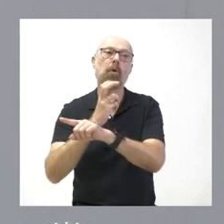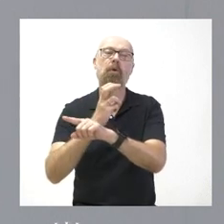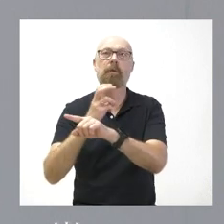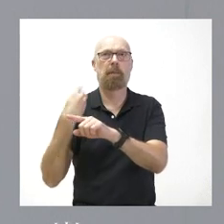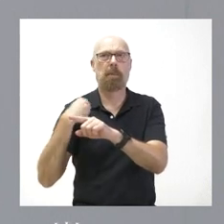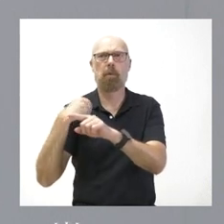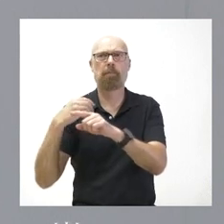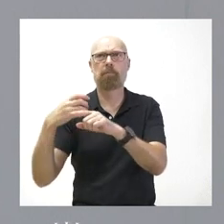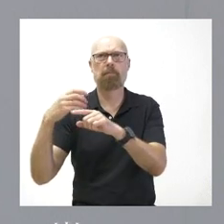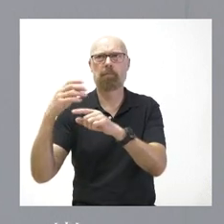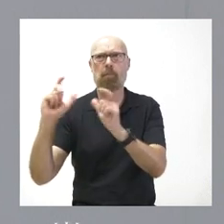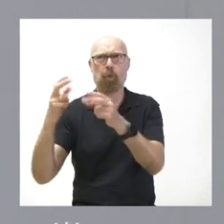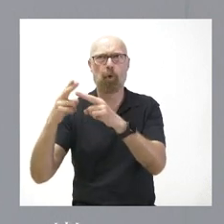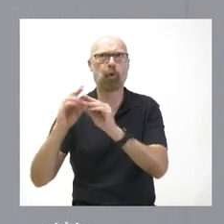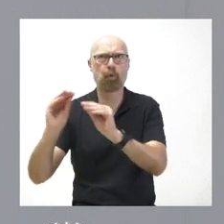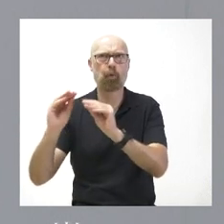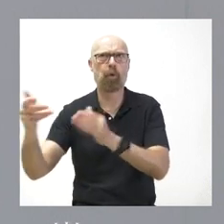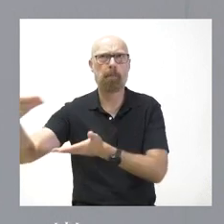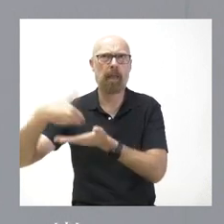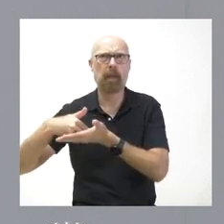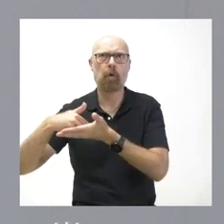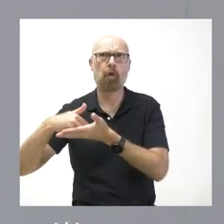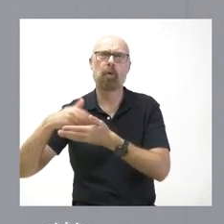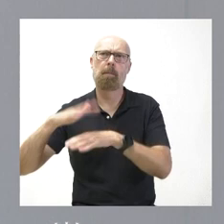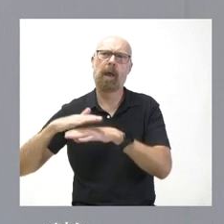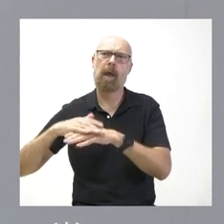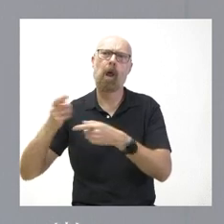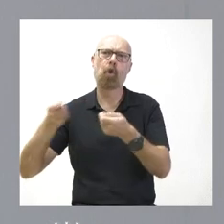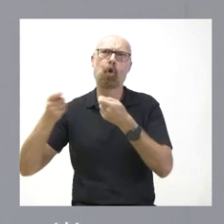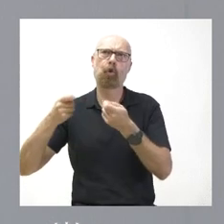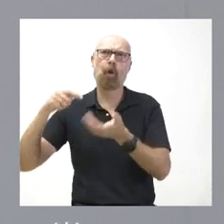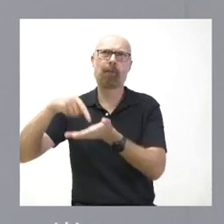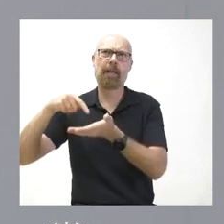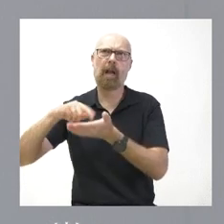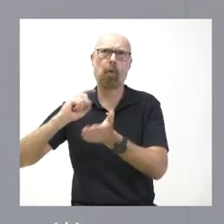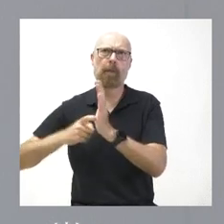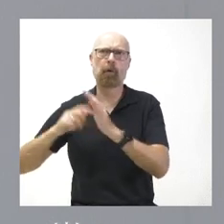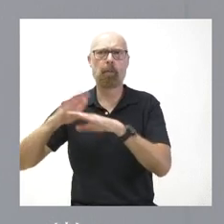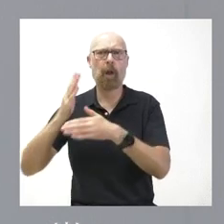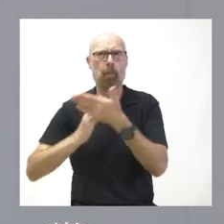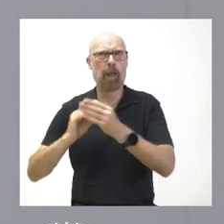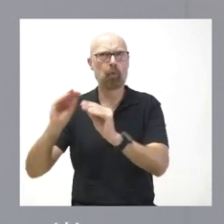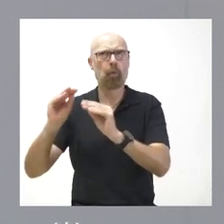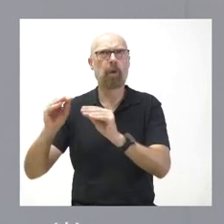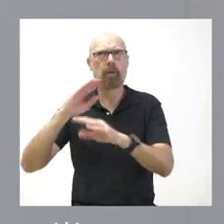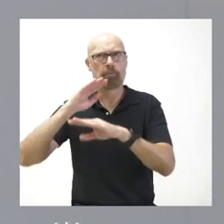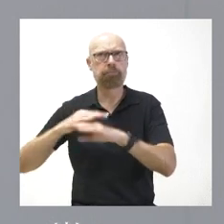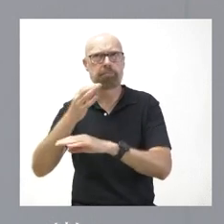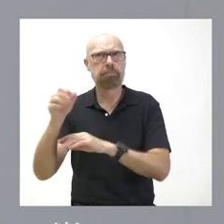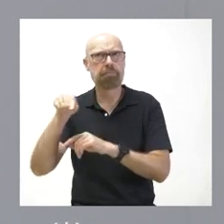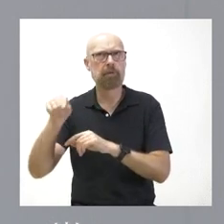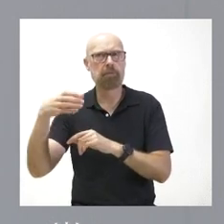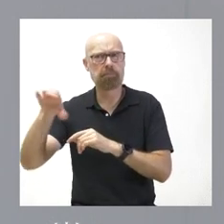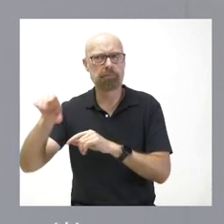pedido en términos de soberanía fiscal para una comunidad Autónoma en ese cupo